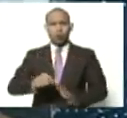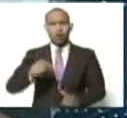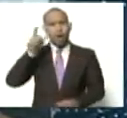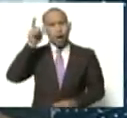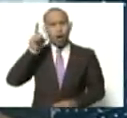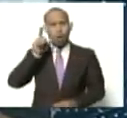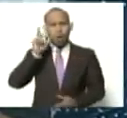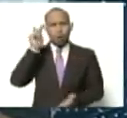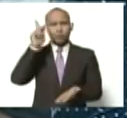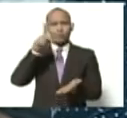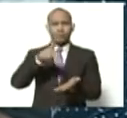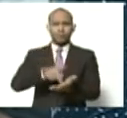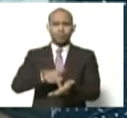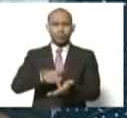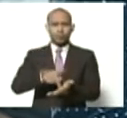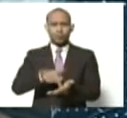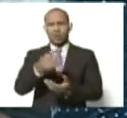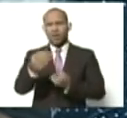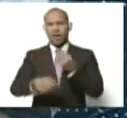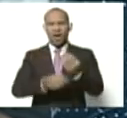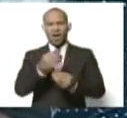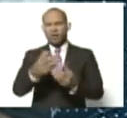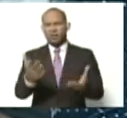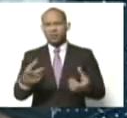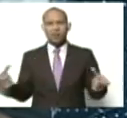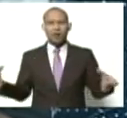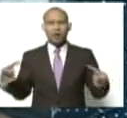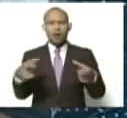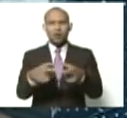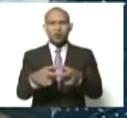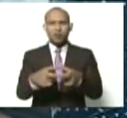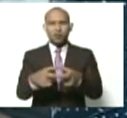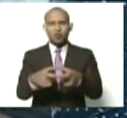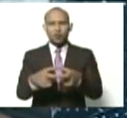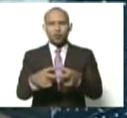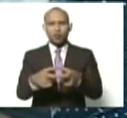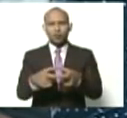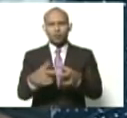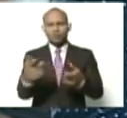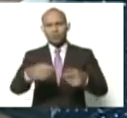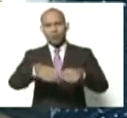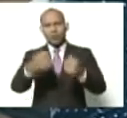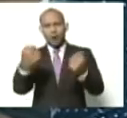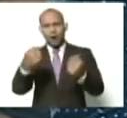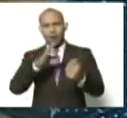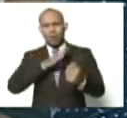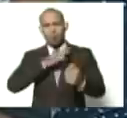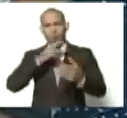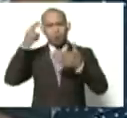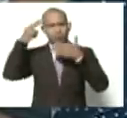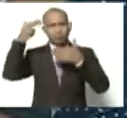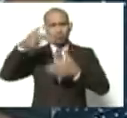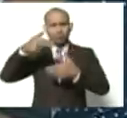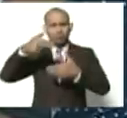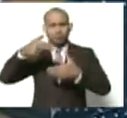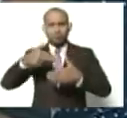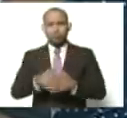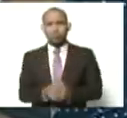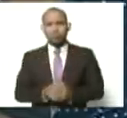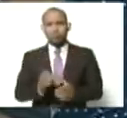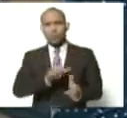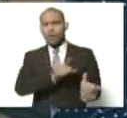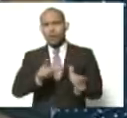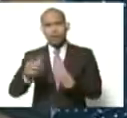a cumplir con las reuniones con este tipo de gente para estos planes terroristas. Tenemos incluso las